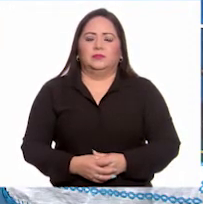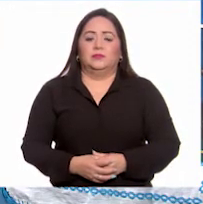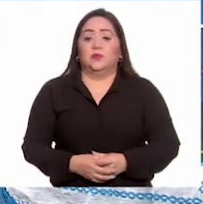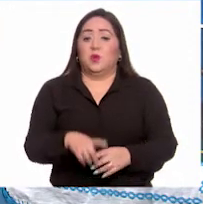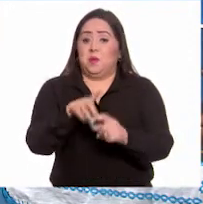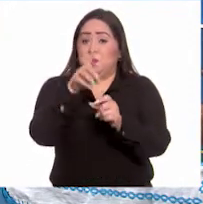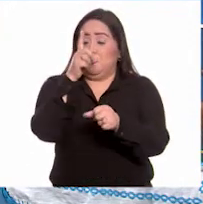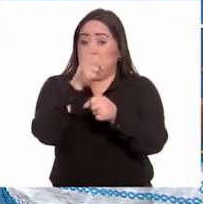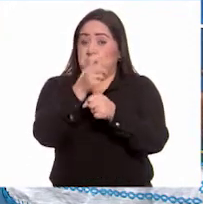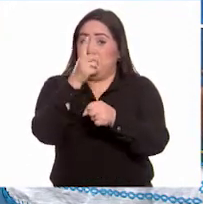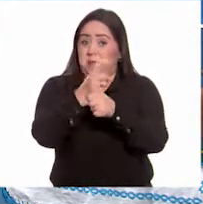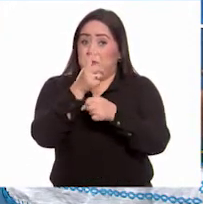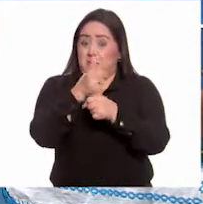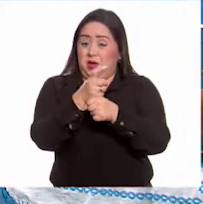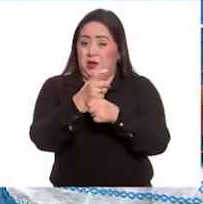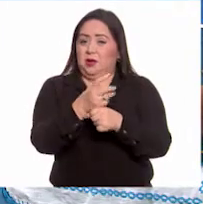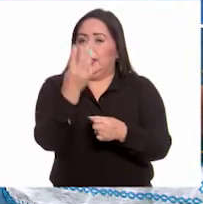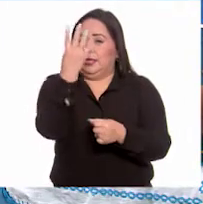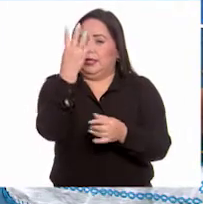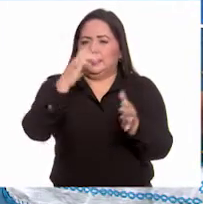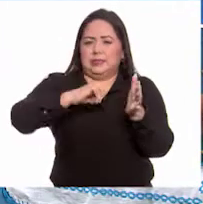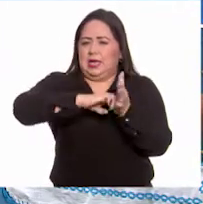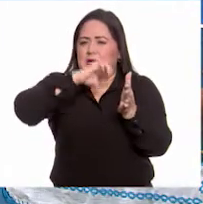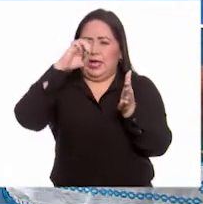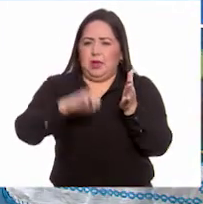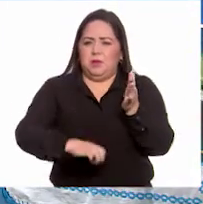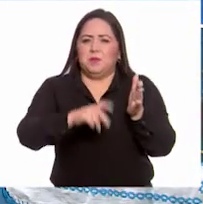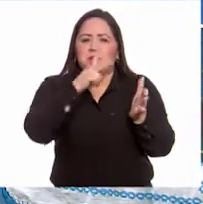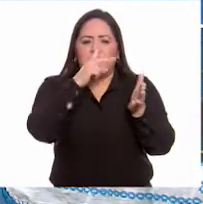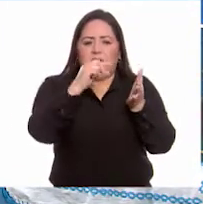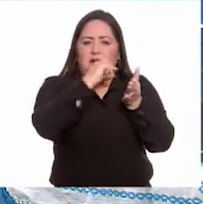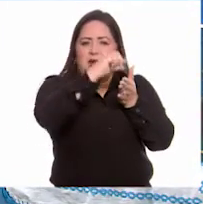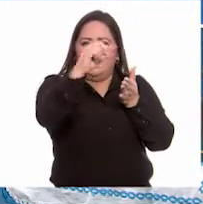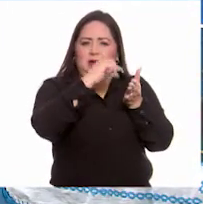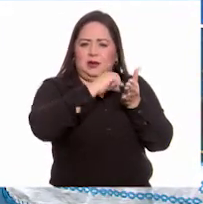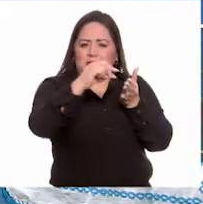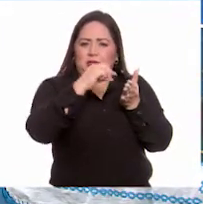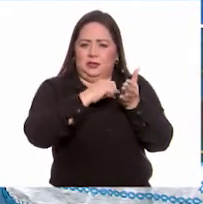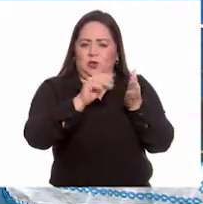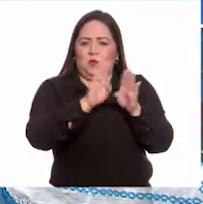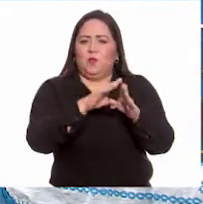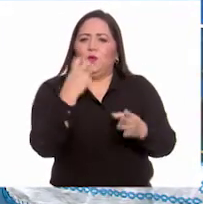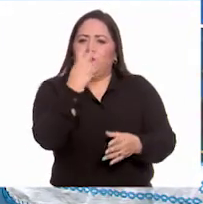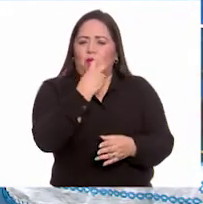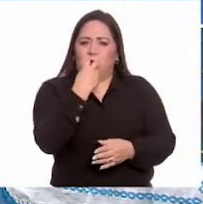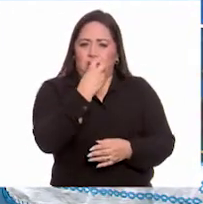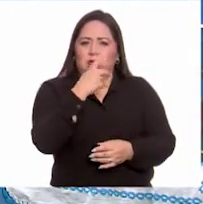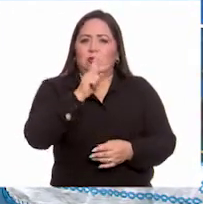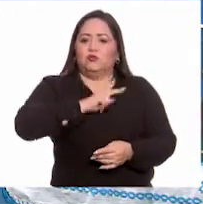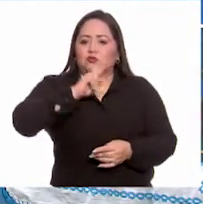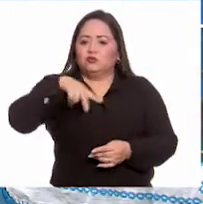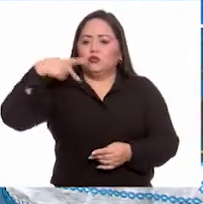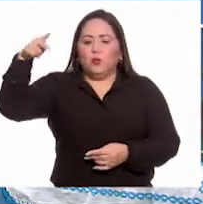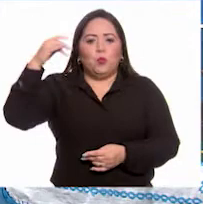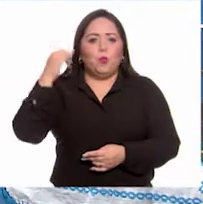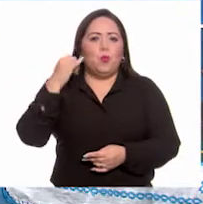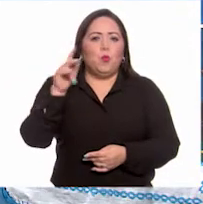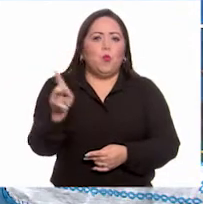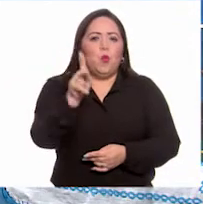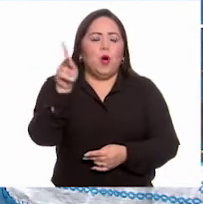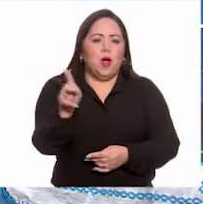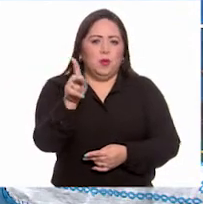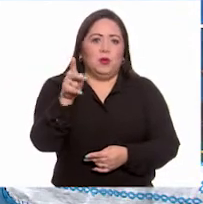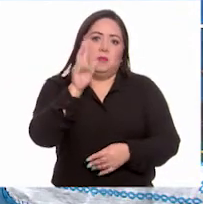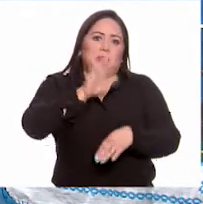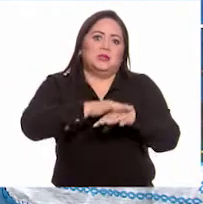Primero retomaremos tres ejemplos de textos narrativos que son parte de la tradición oral de nuestros pueblos y que tienen que ver con un